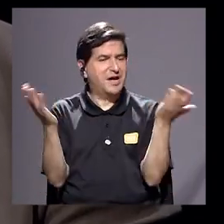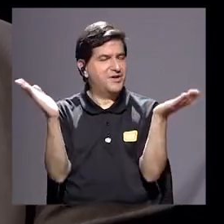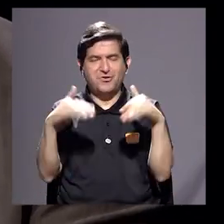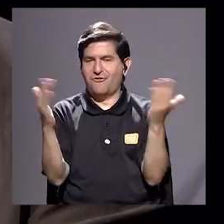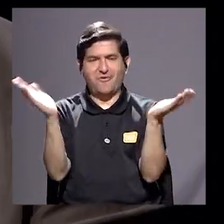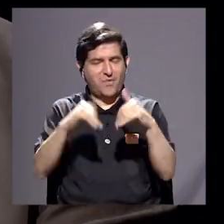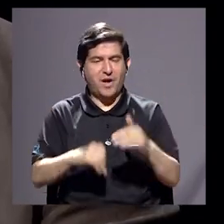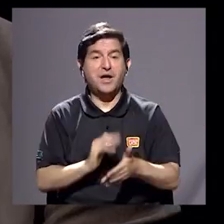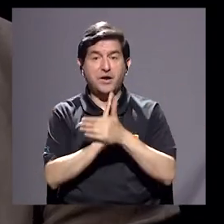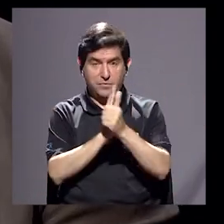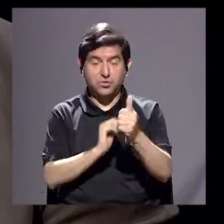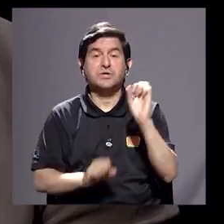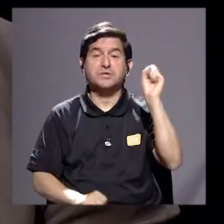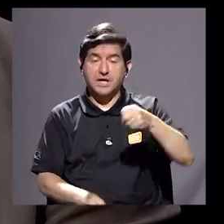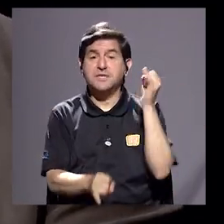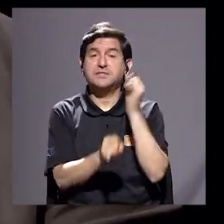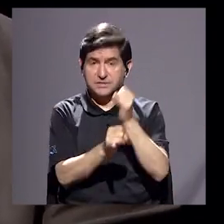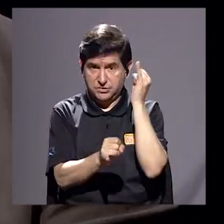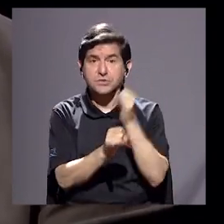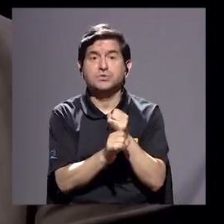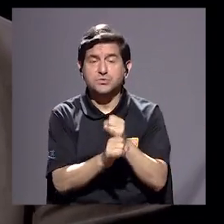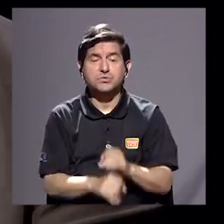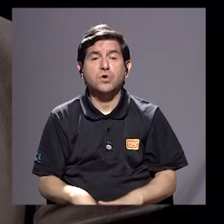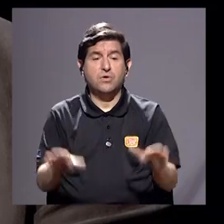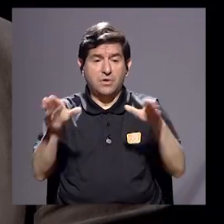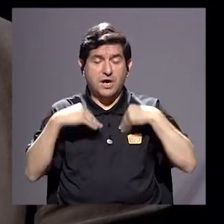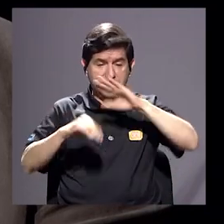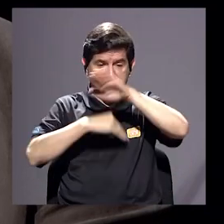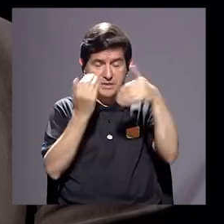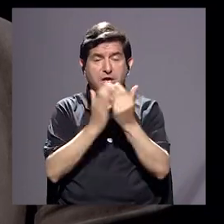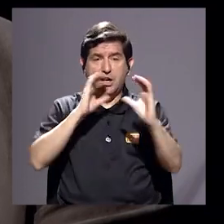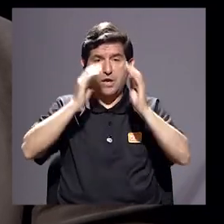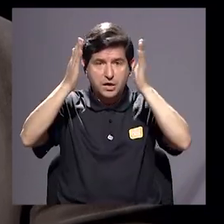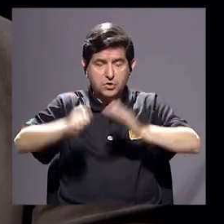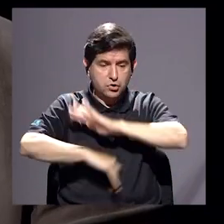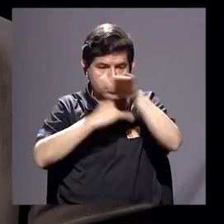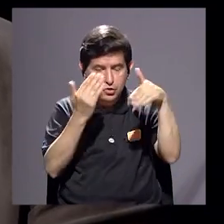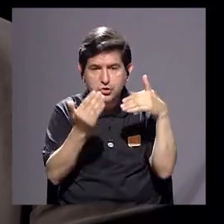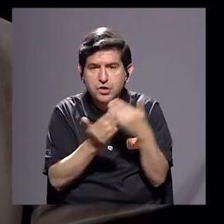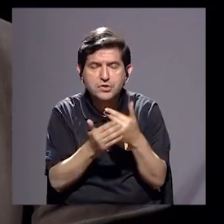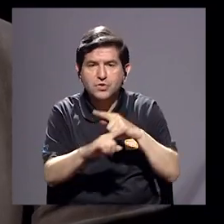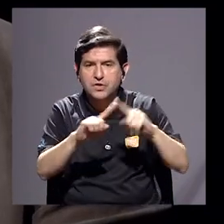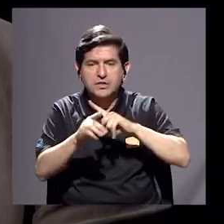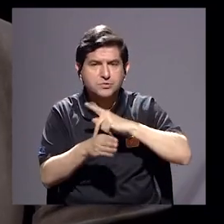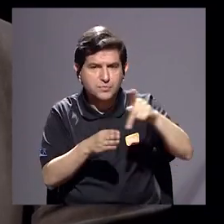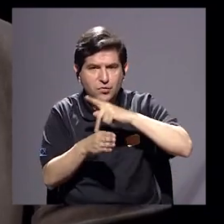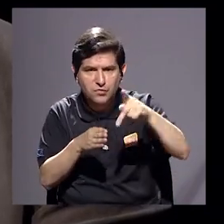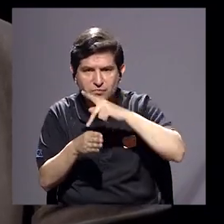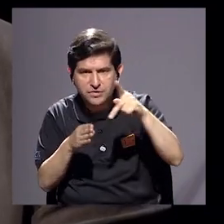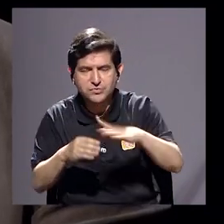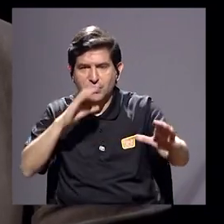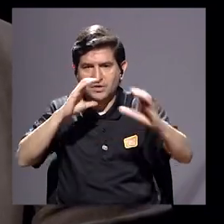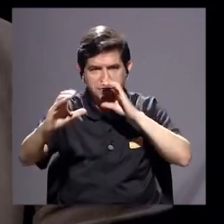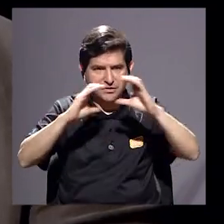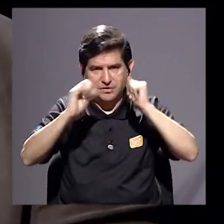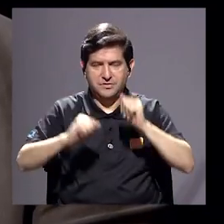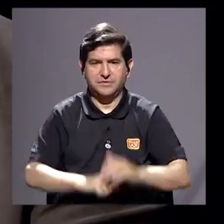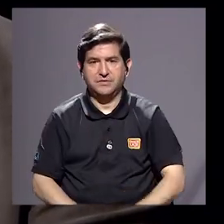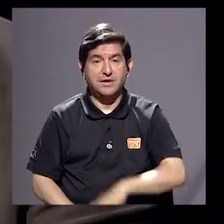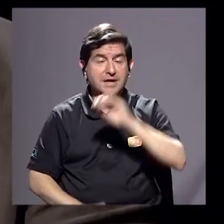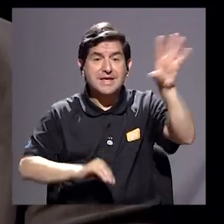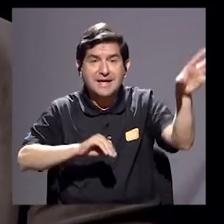existe si hay que potenciar la institución para que acepte a todos los comunicadores de todas las profesiones que existen en comunicación